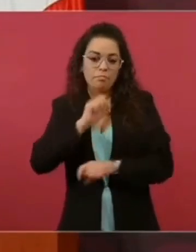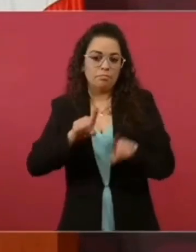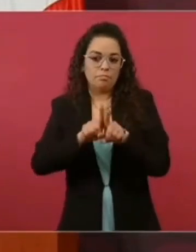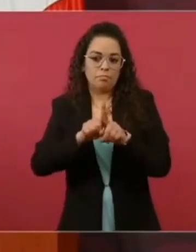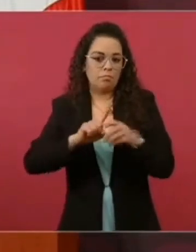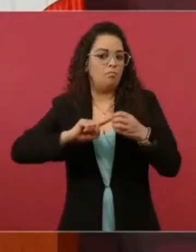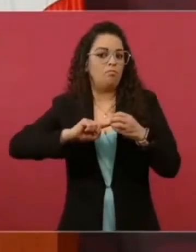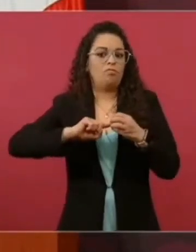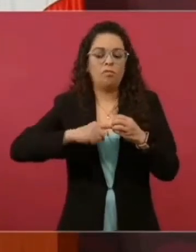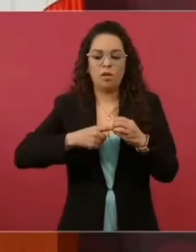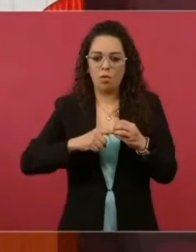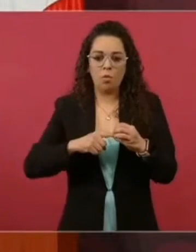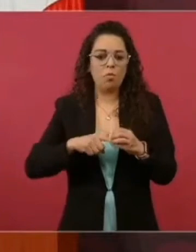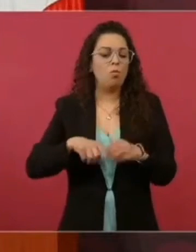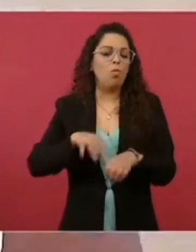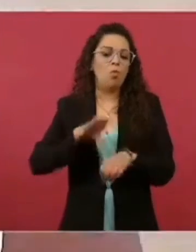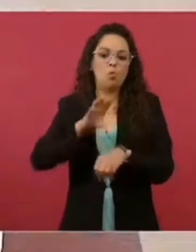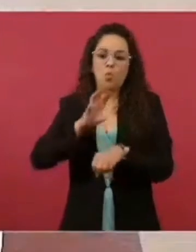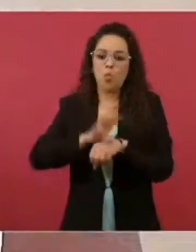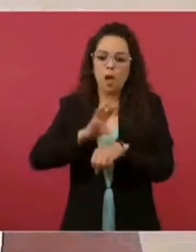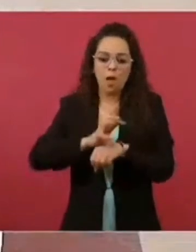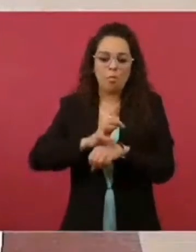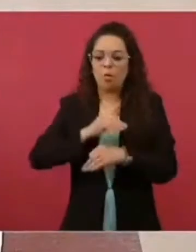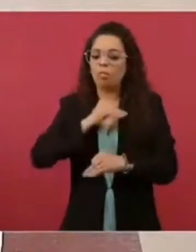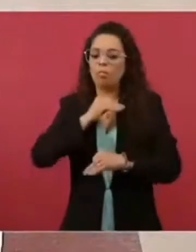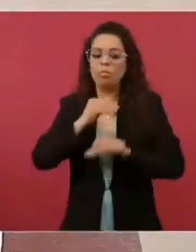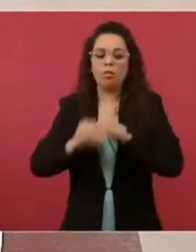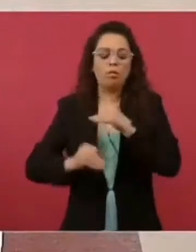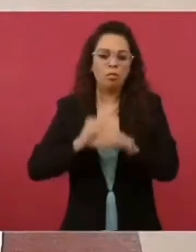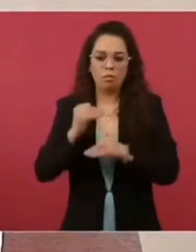todo. O sea, si se compara el salario.